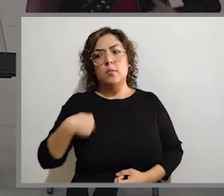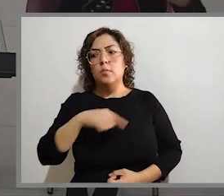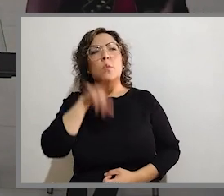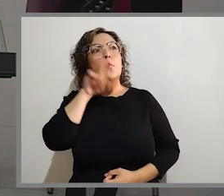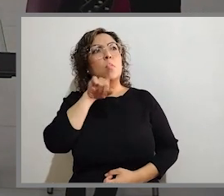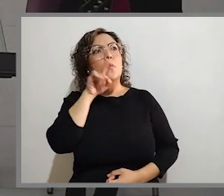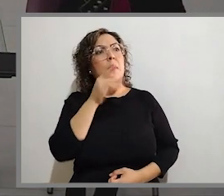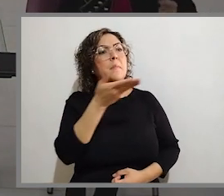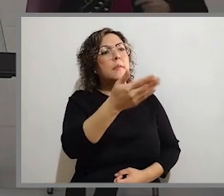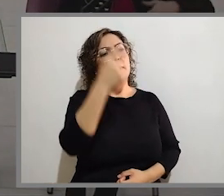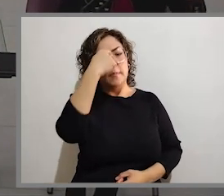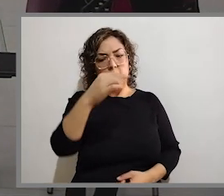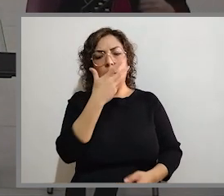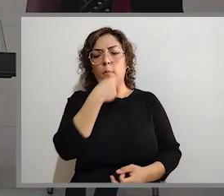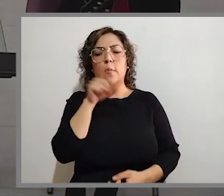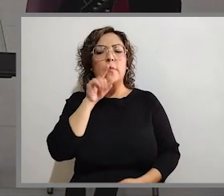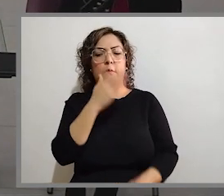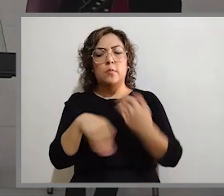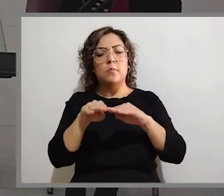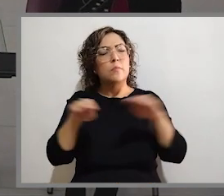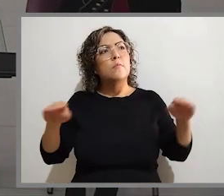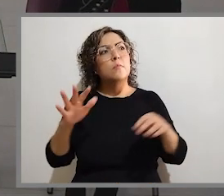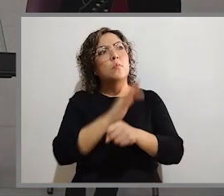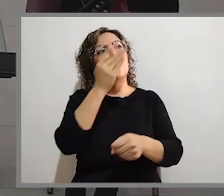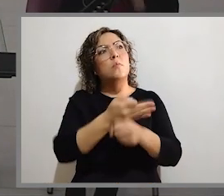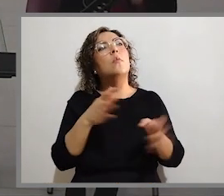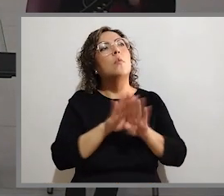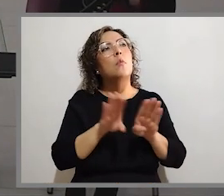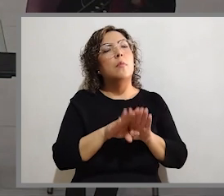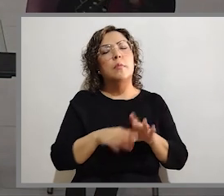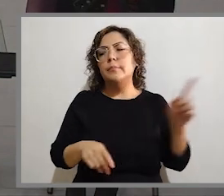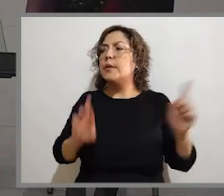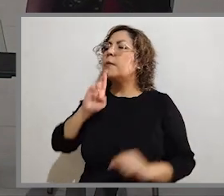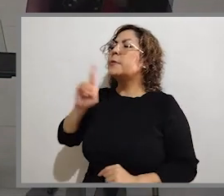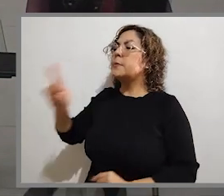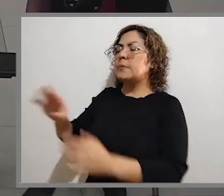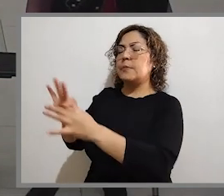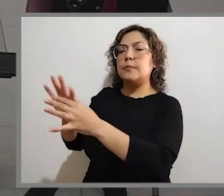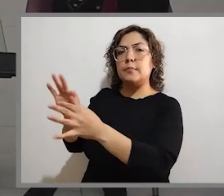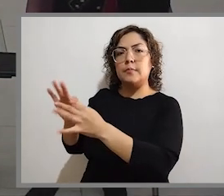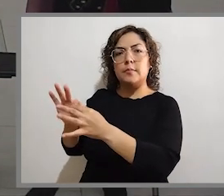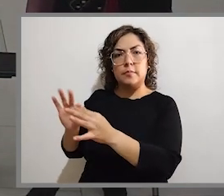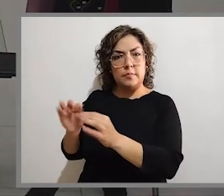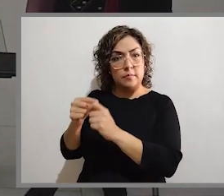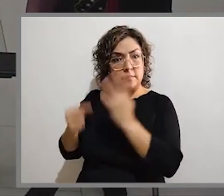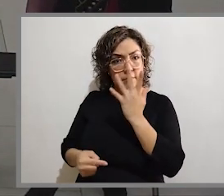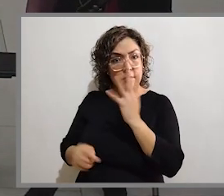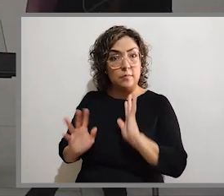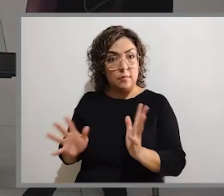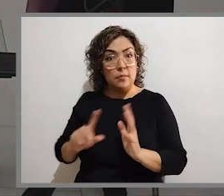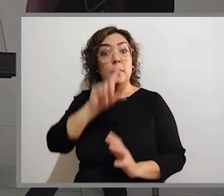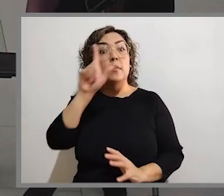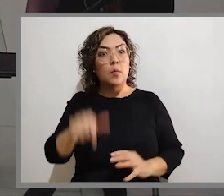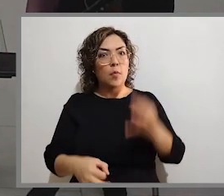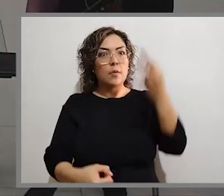contestó rápidamente y ese oficio lo impugnan y la sala superior dice, muy bien, recordemos que ya había pasado el caso